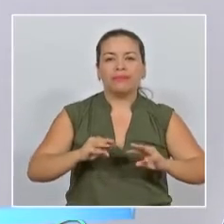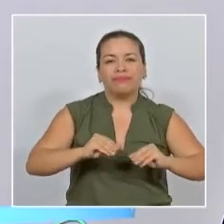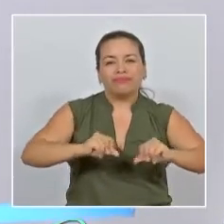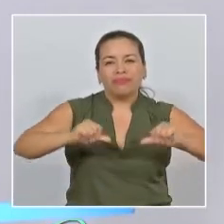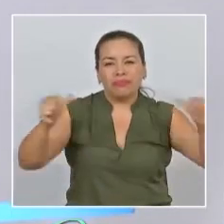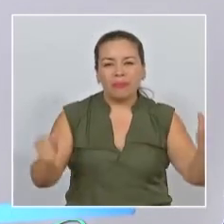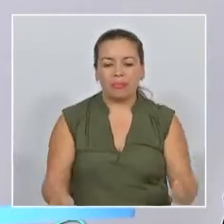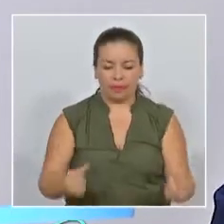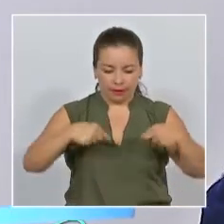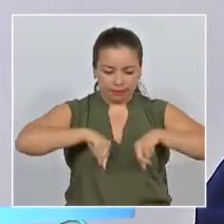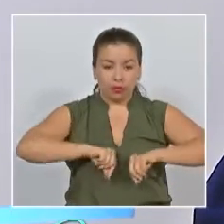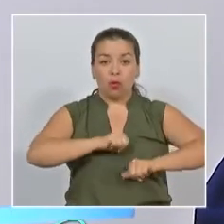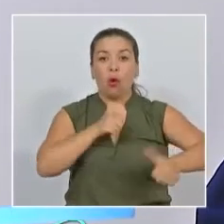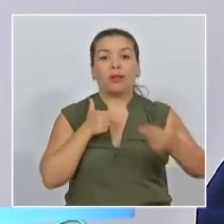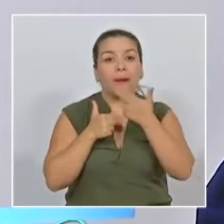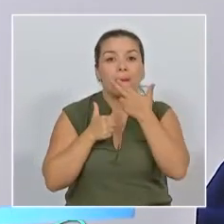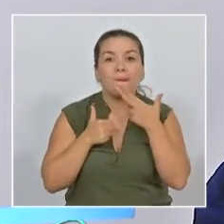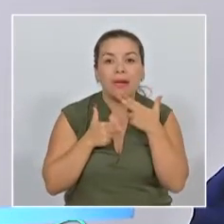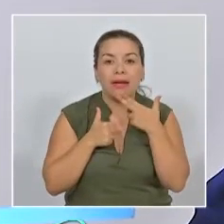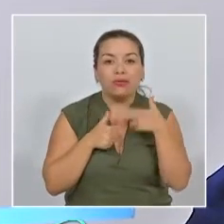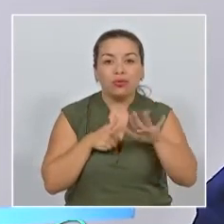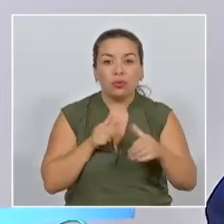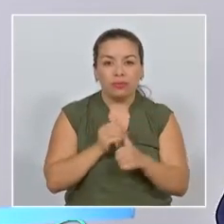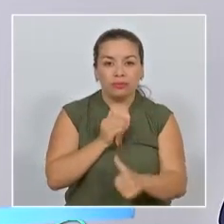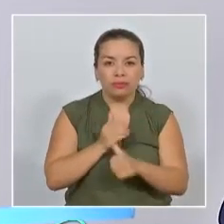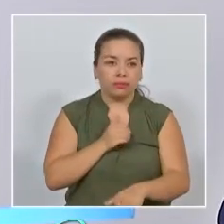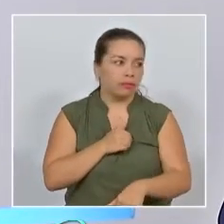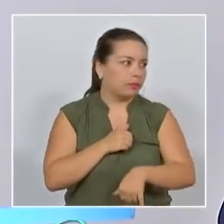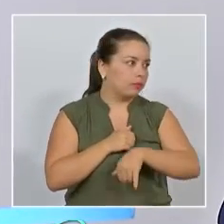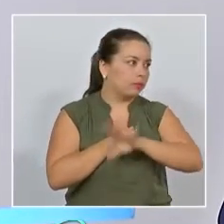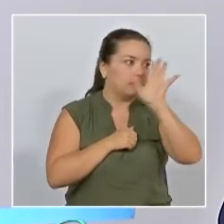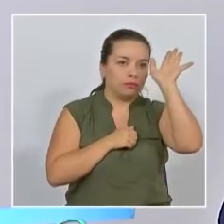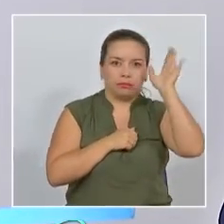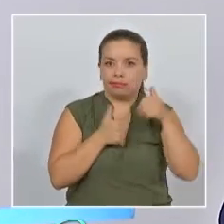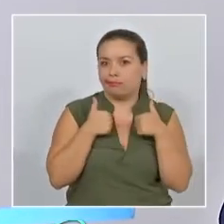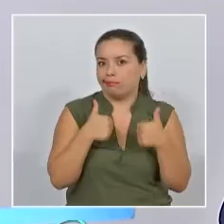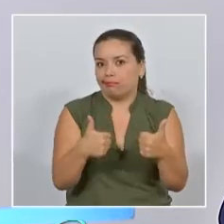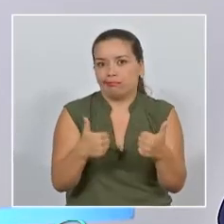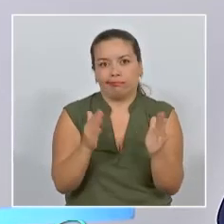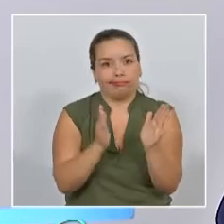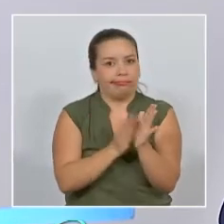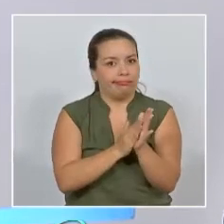de purga, ni qué decir, mejora mucho los problemas gástricos.